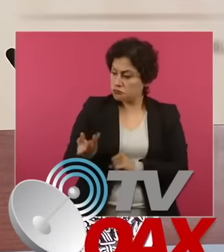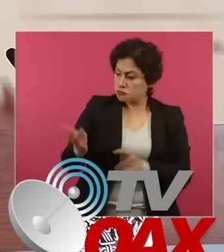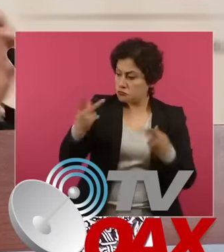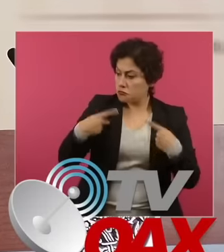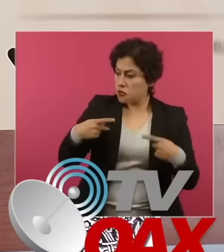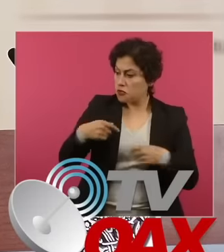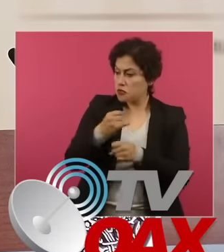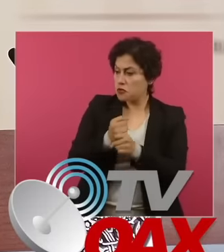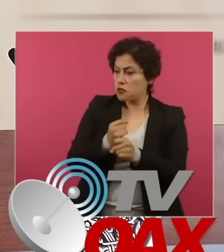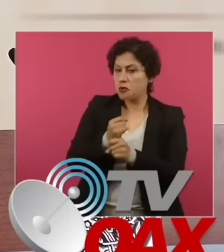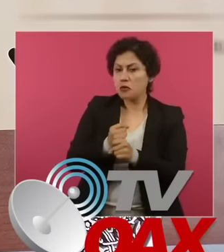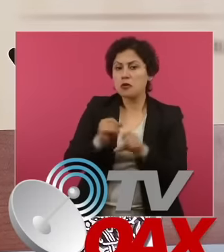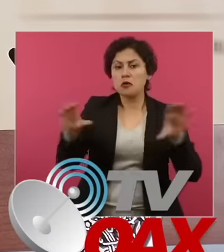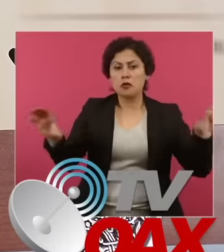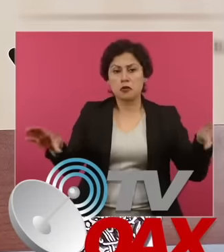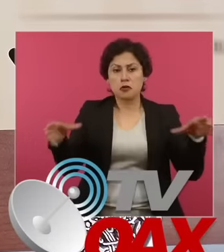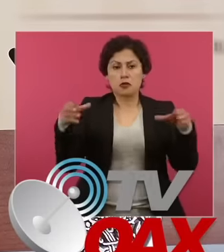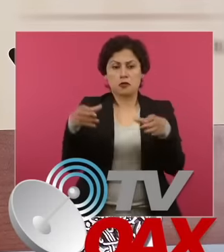para